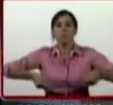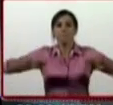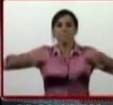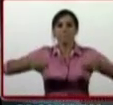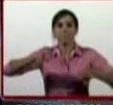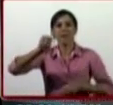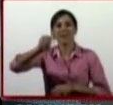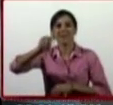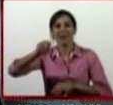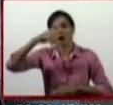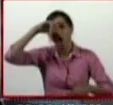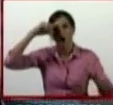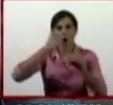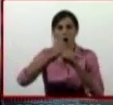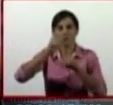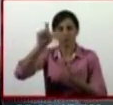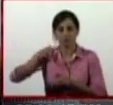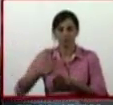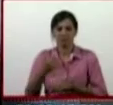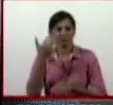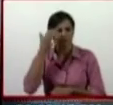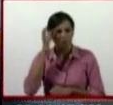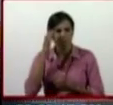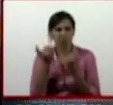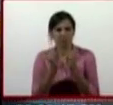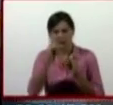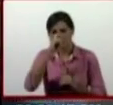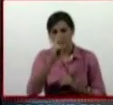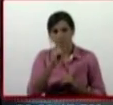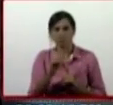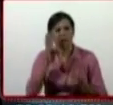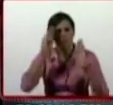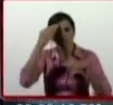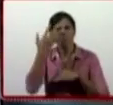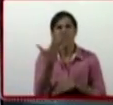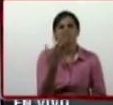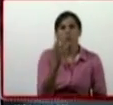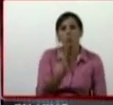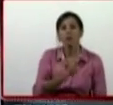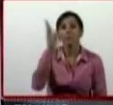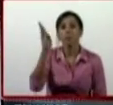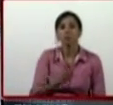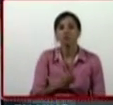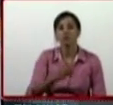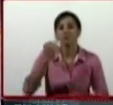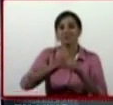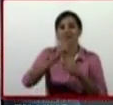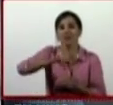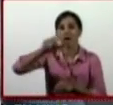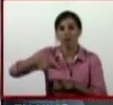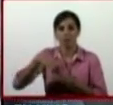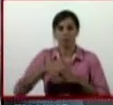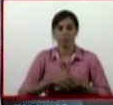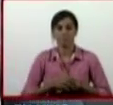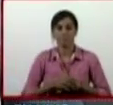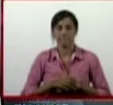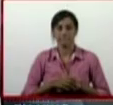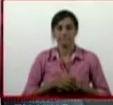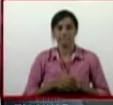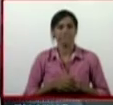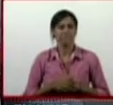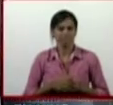Y yo creo que a final de año vamos a estar cubriendo más del 50% de la clase obrera venezolana, Mercal Obrero.